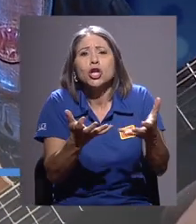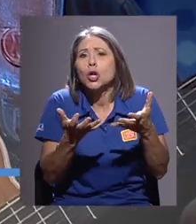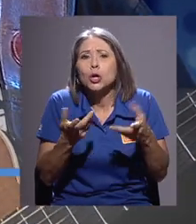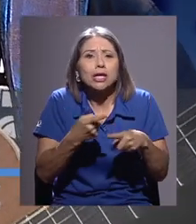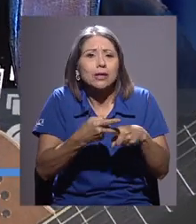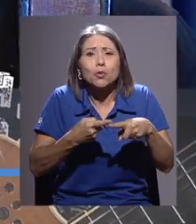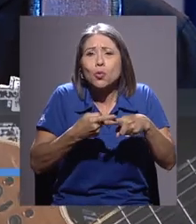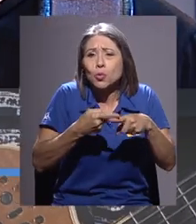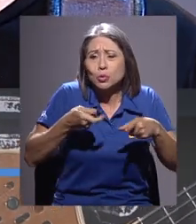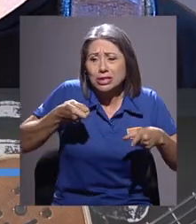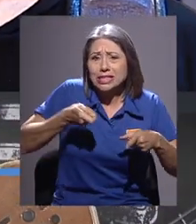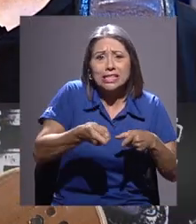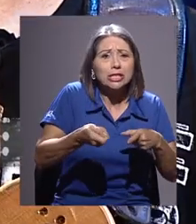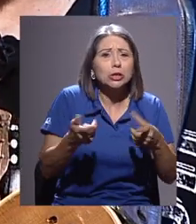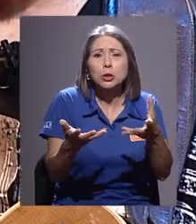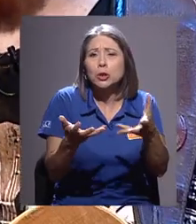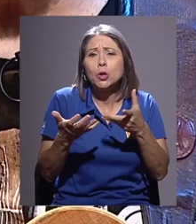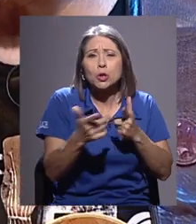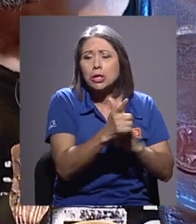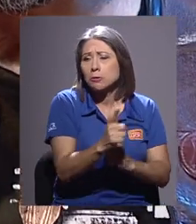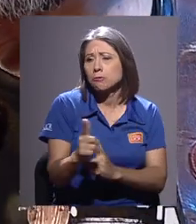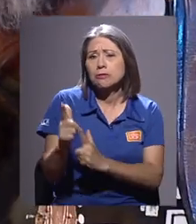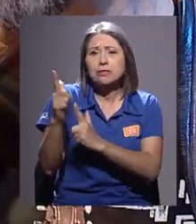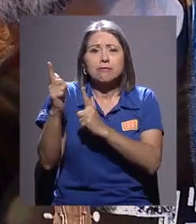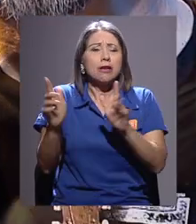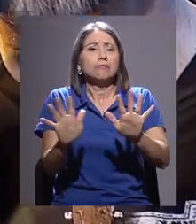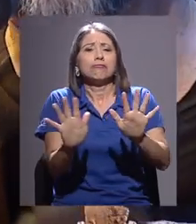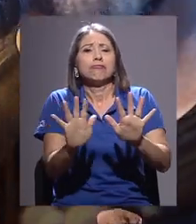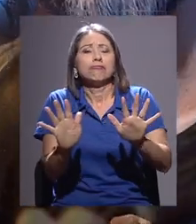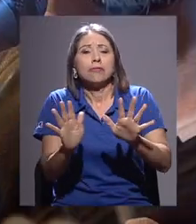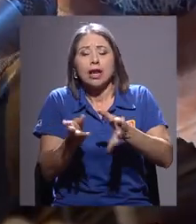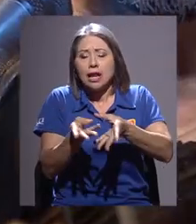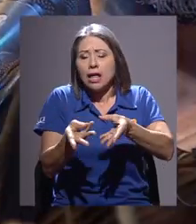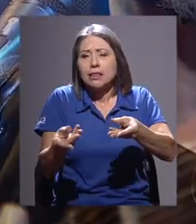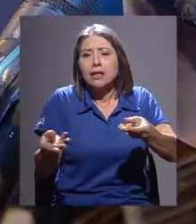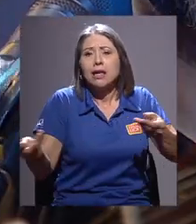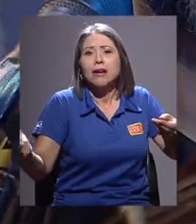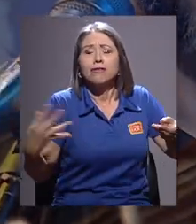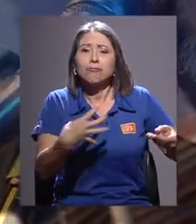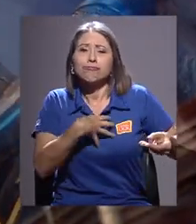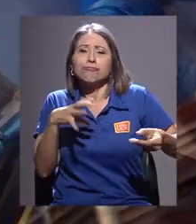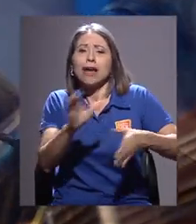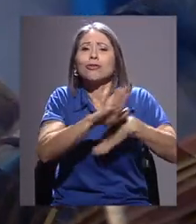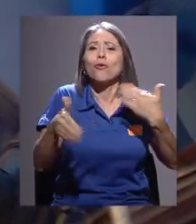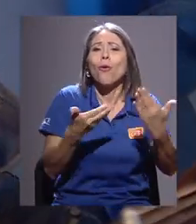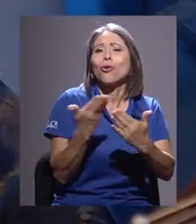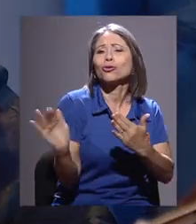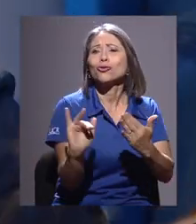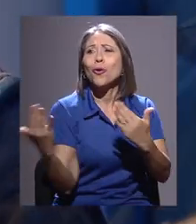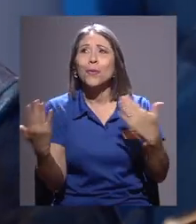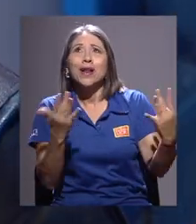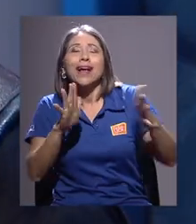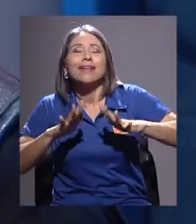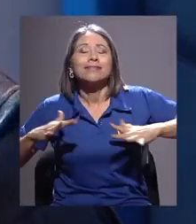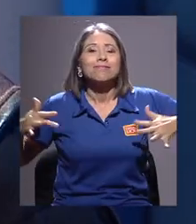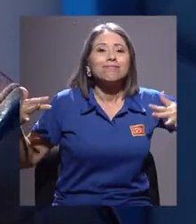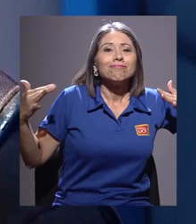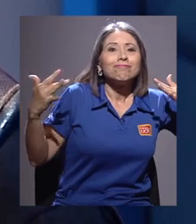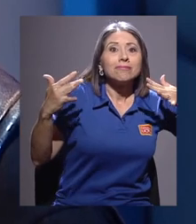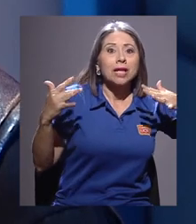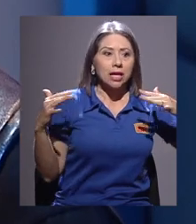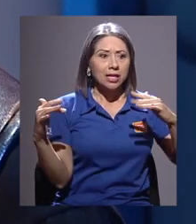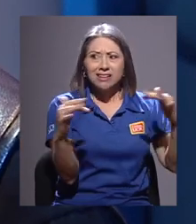un rifle para nadie. La tierra es para todos como el aire. Cogería las guerras de la